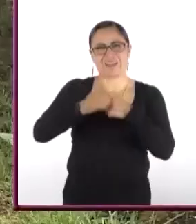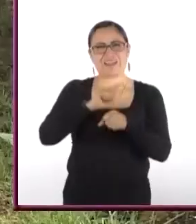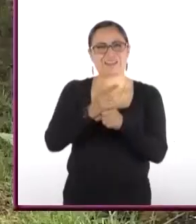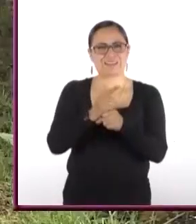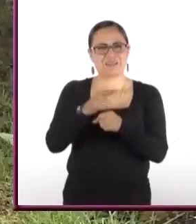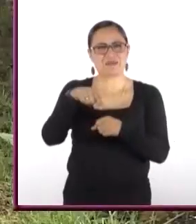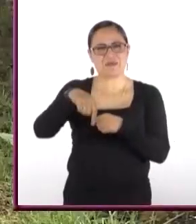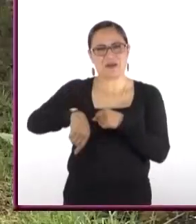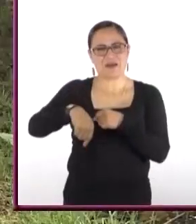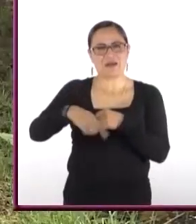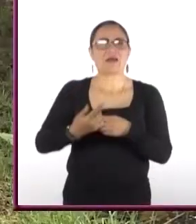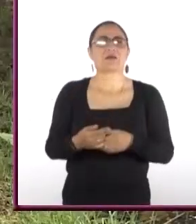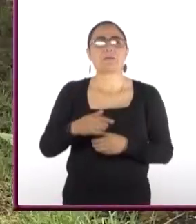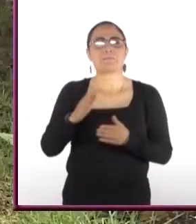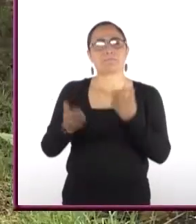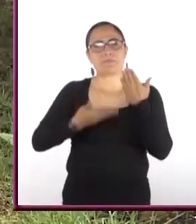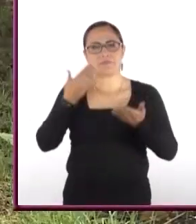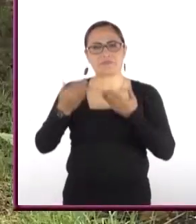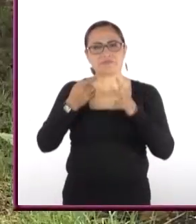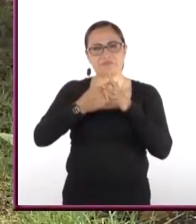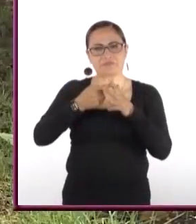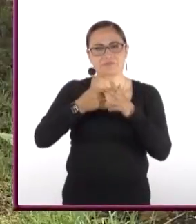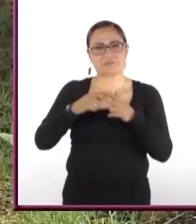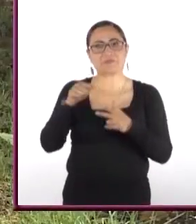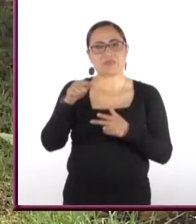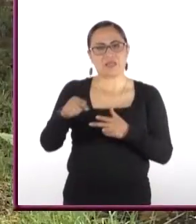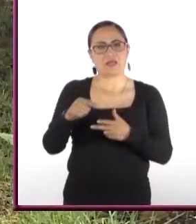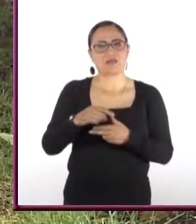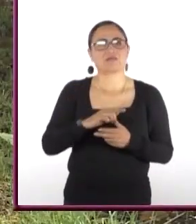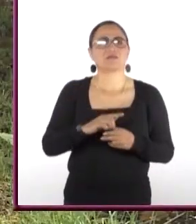Madrid. Un año, cuarto de licenciatura, lo hice en